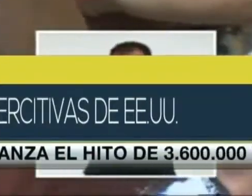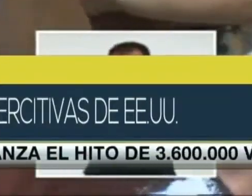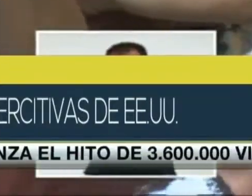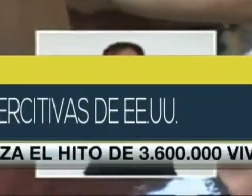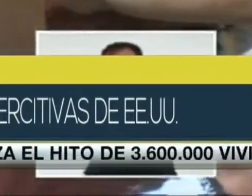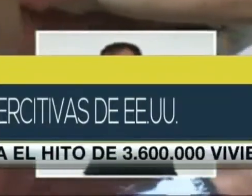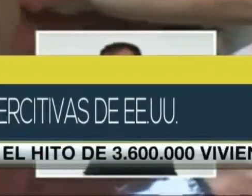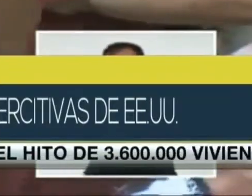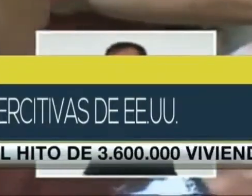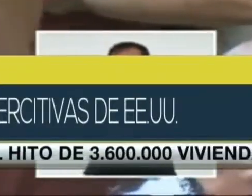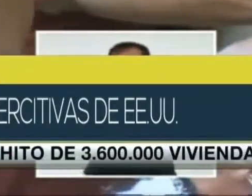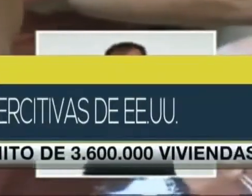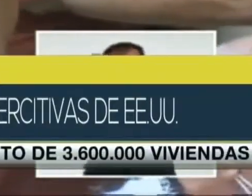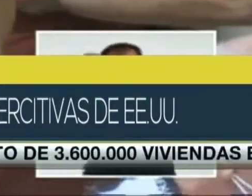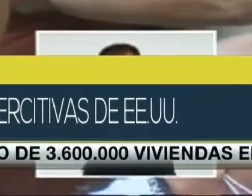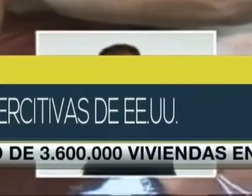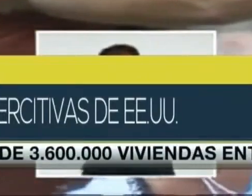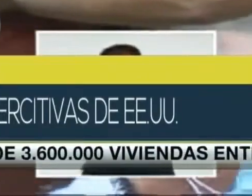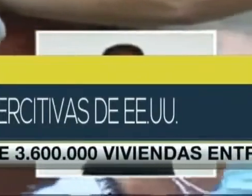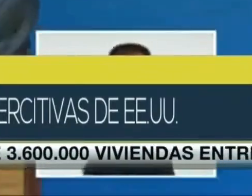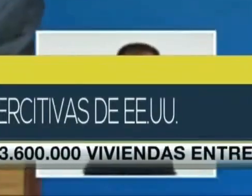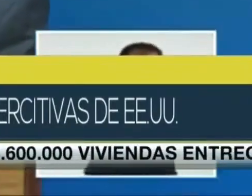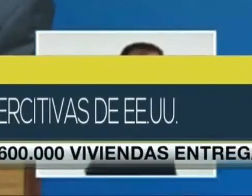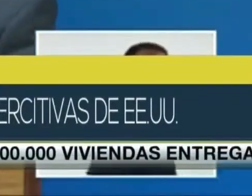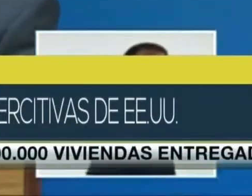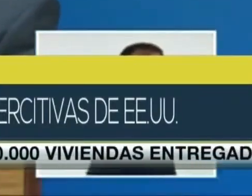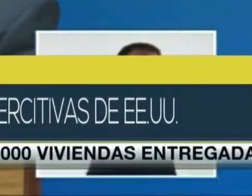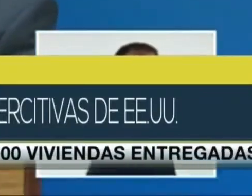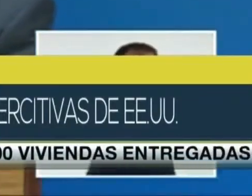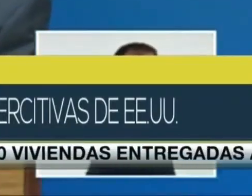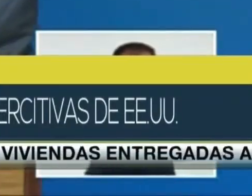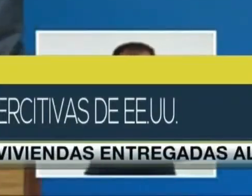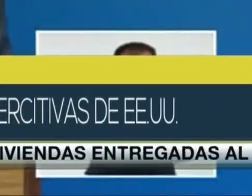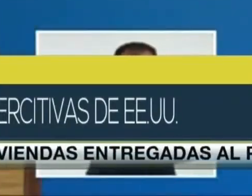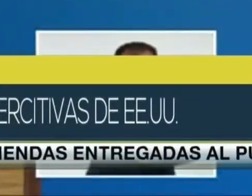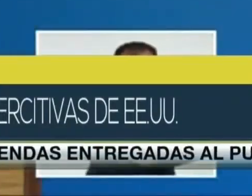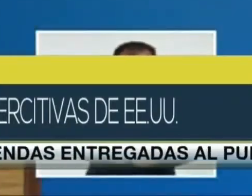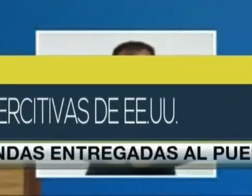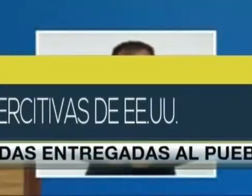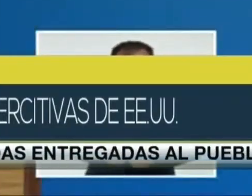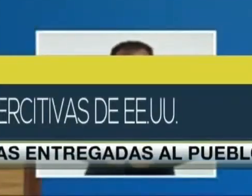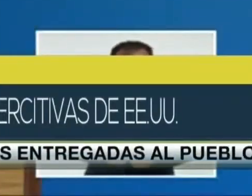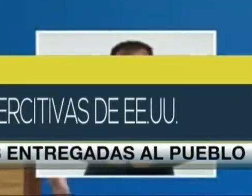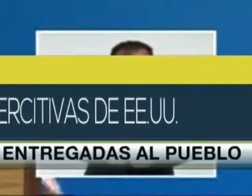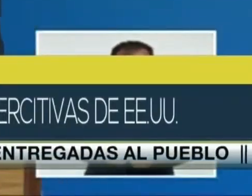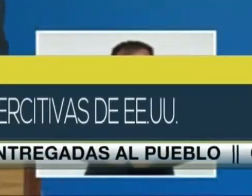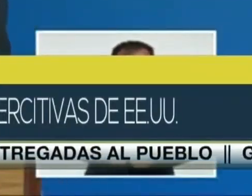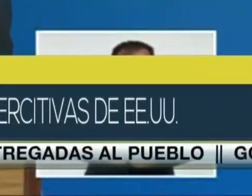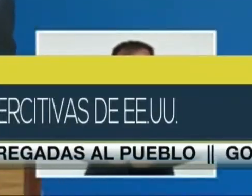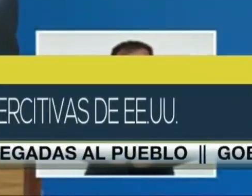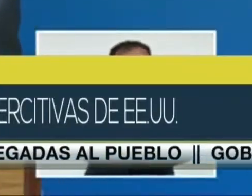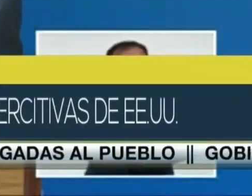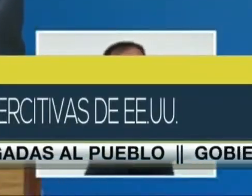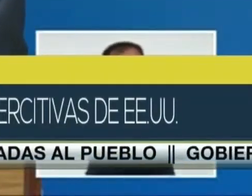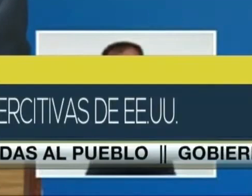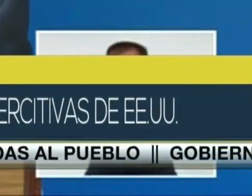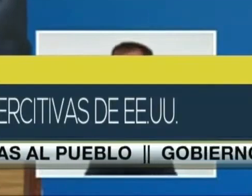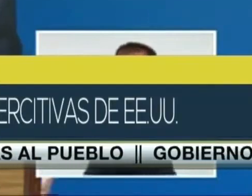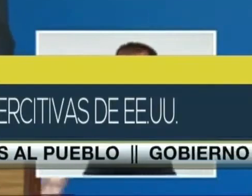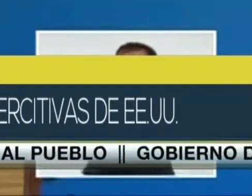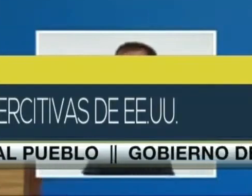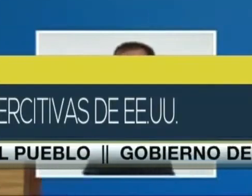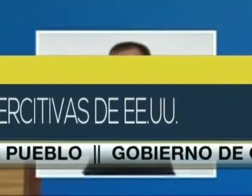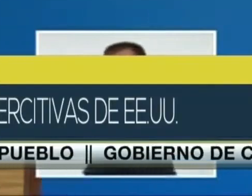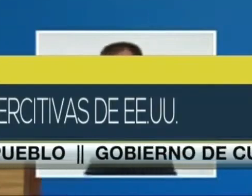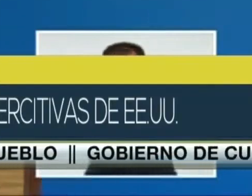respuesta del gobierno cubano? Muchas gracias. Sí, bueno, es una pregunta hipotética. Dudo que logren ese objetivo